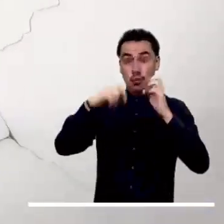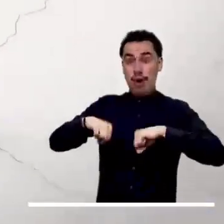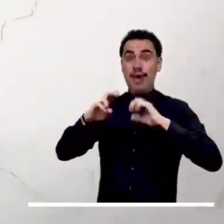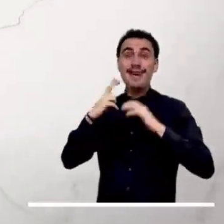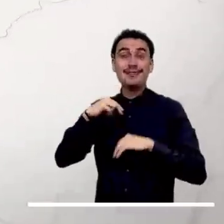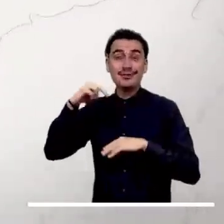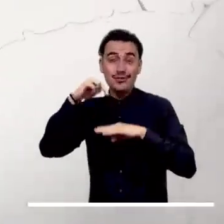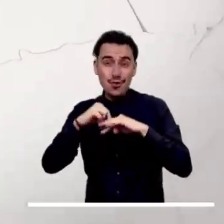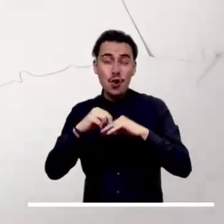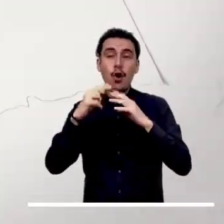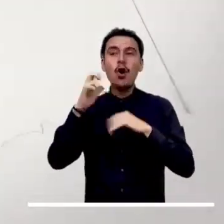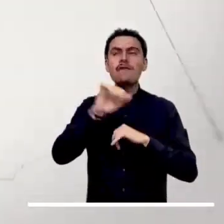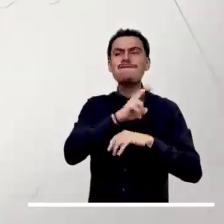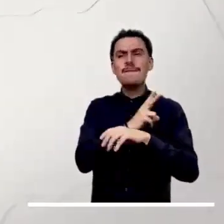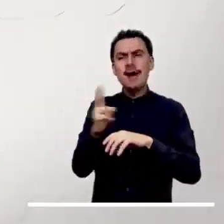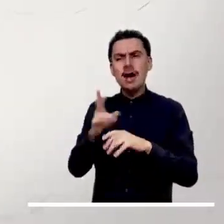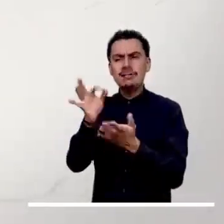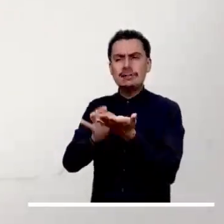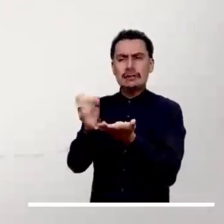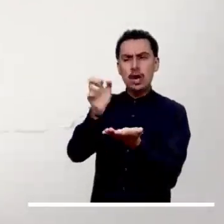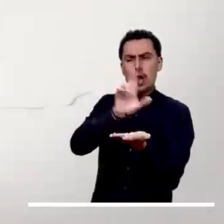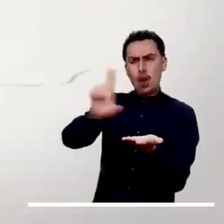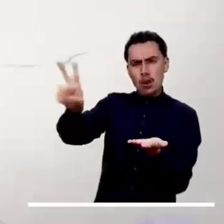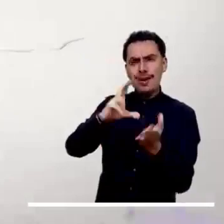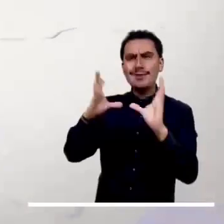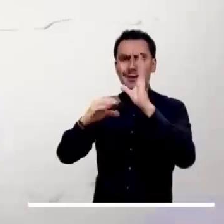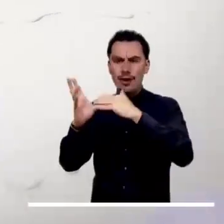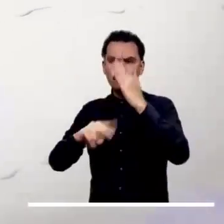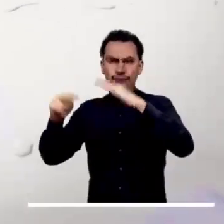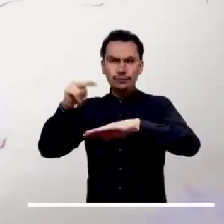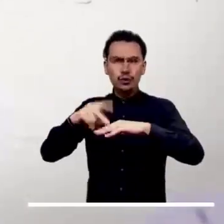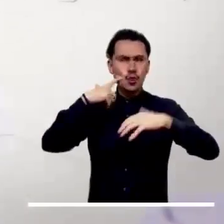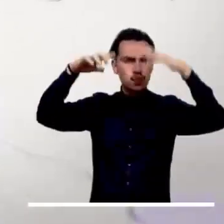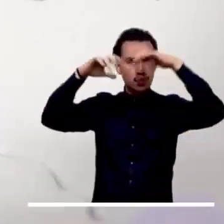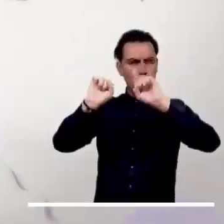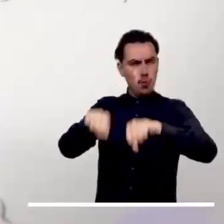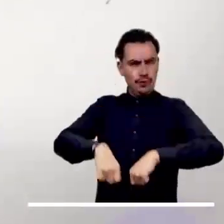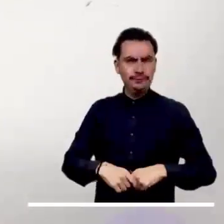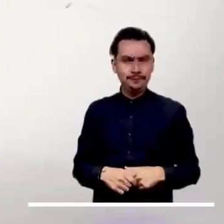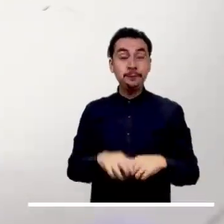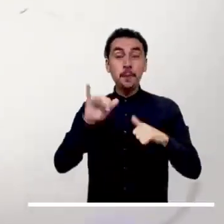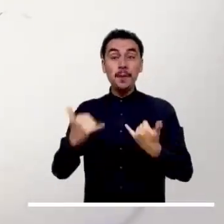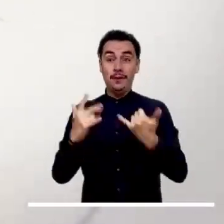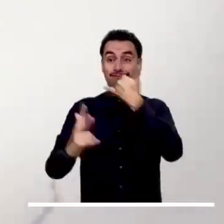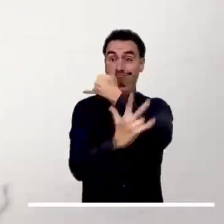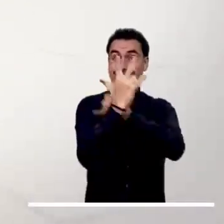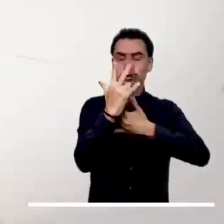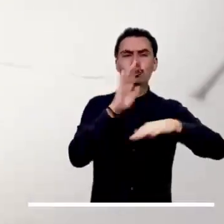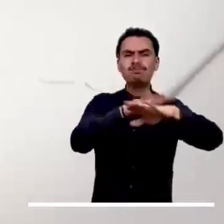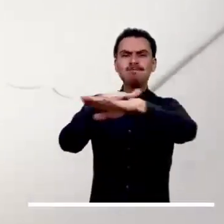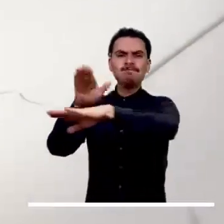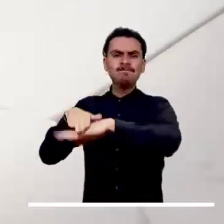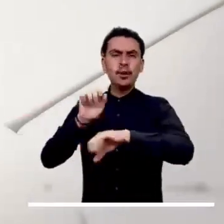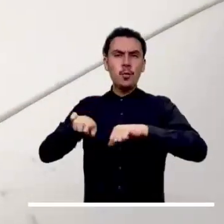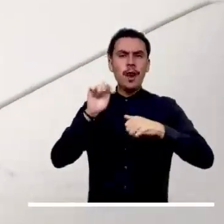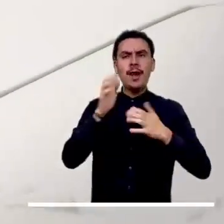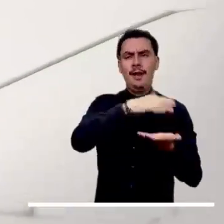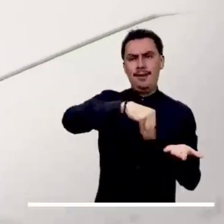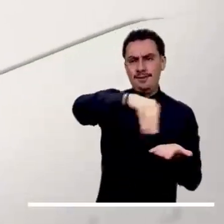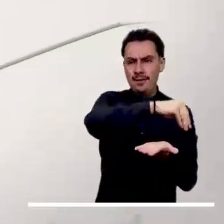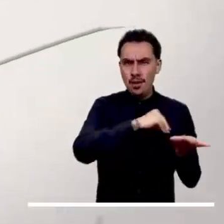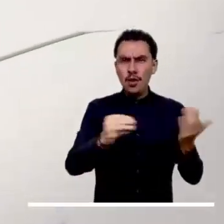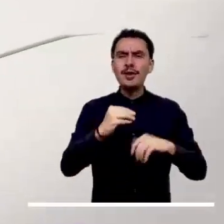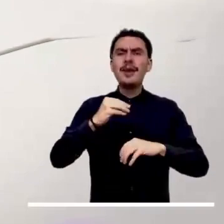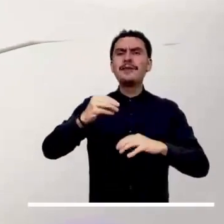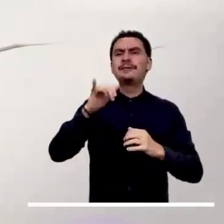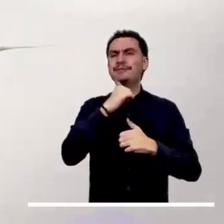del Cauca, Cauca y Nariño. La tarde en la región andina también estará cubierta y con precipitaciones que